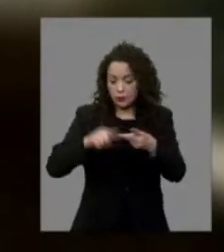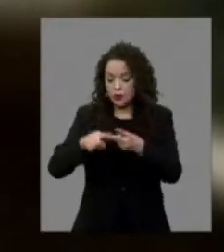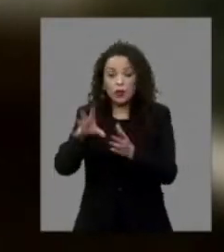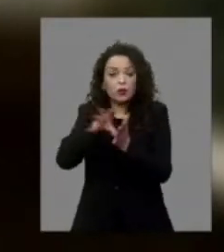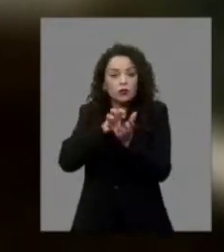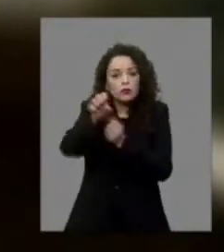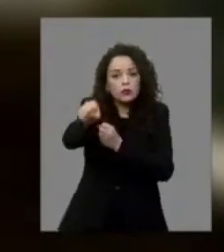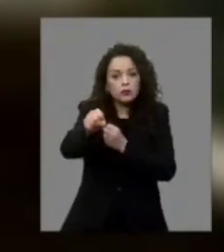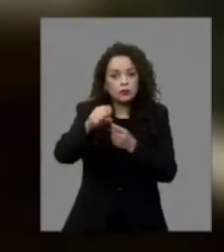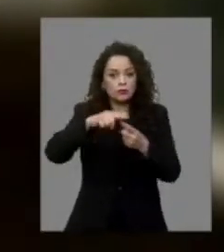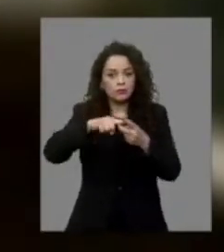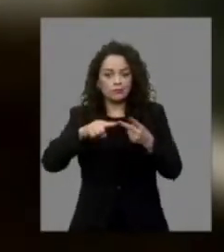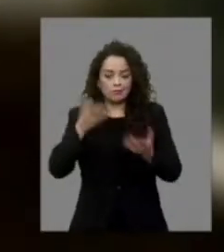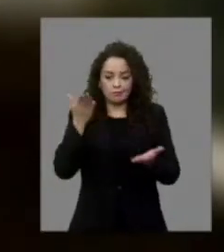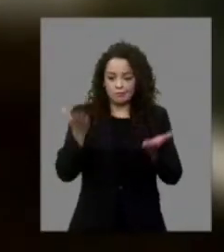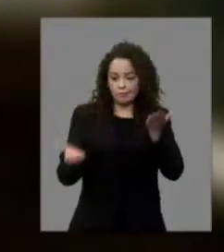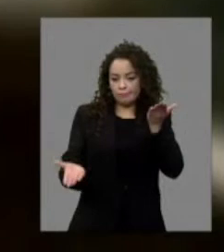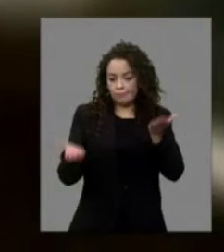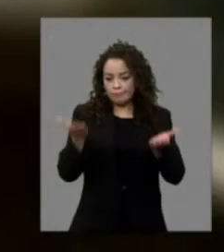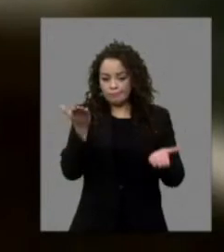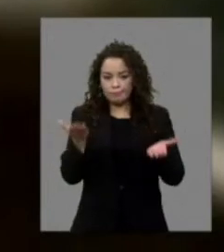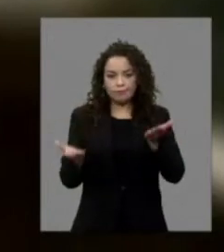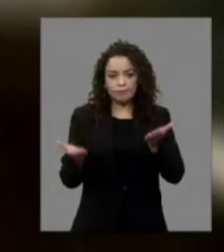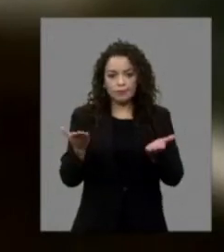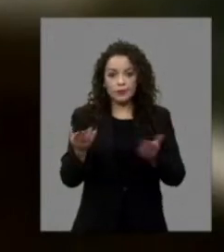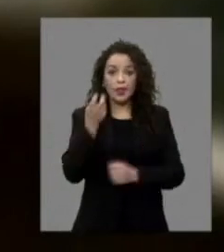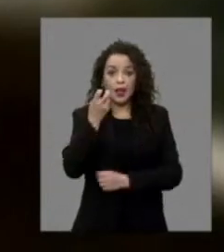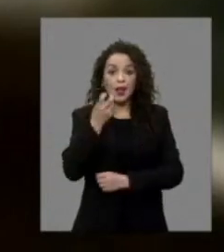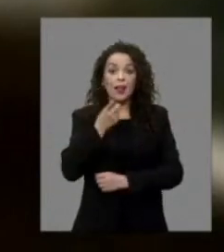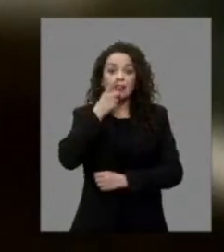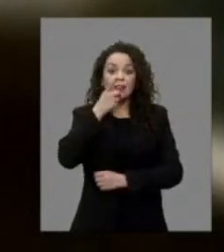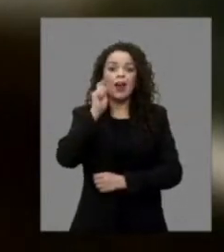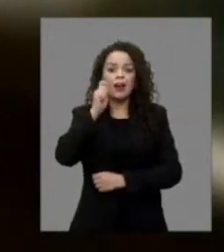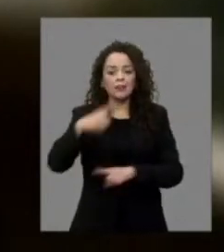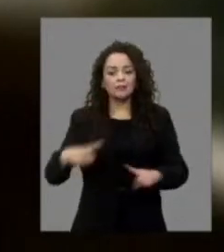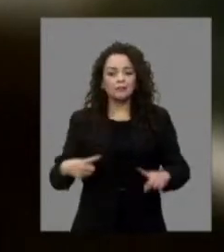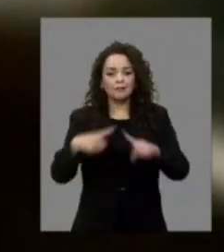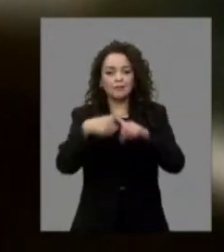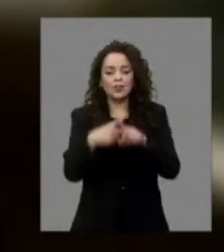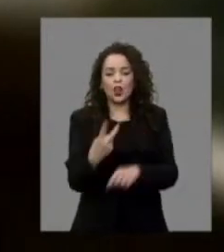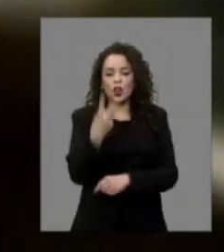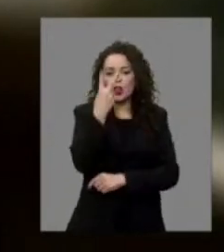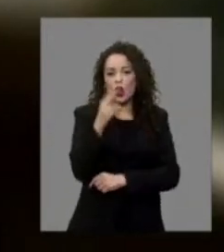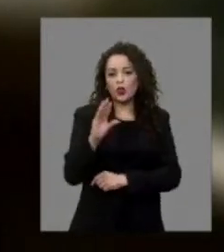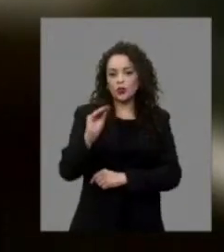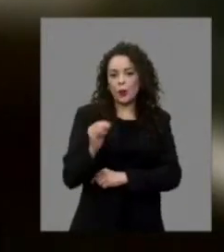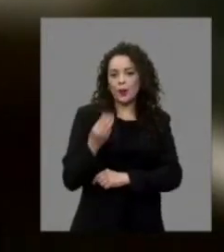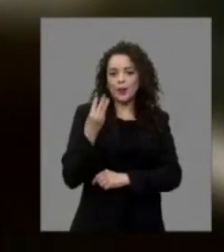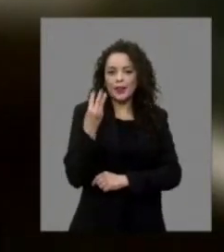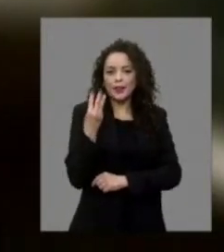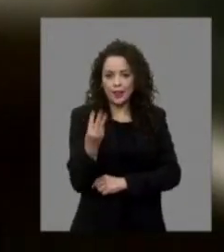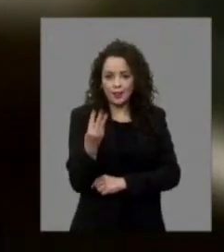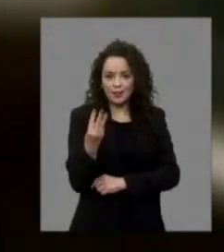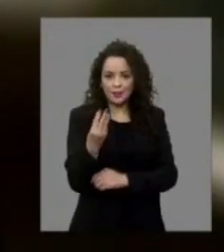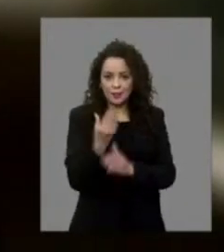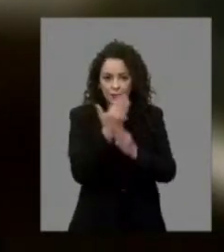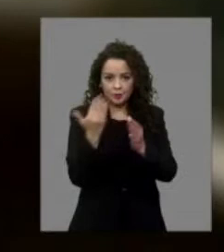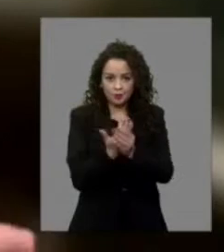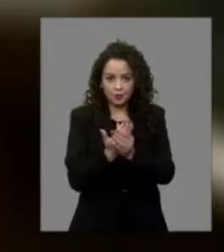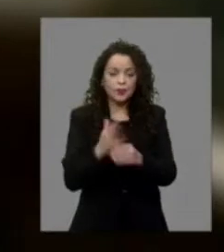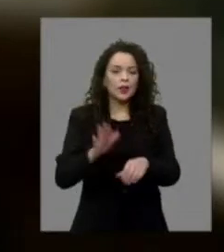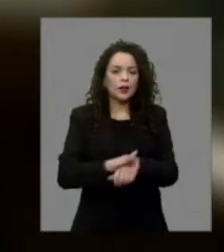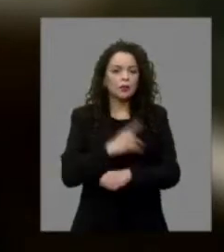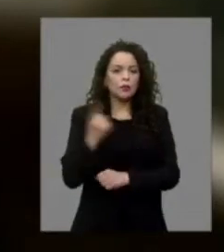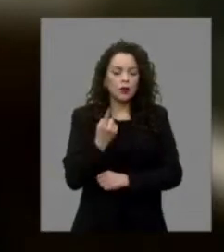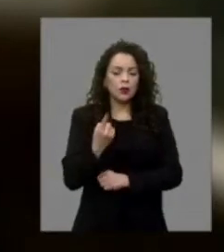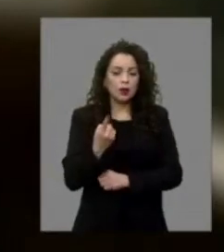ocupó la muy famosa contradicción de tesis 293, porque la problemática o el